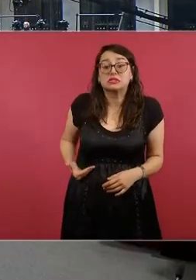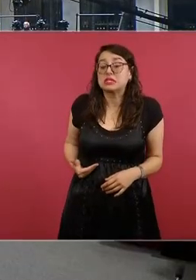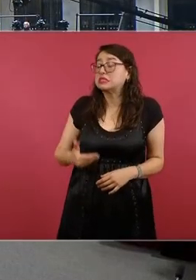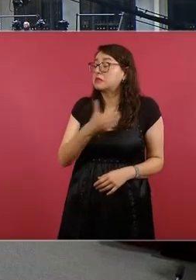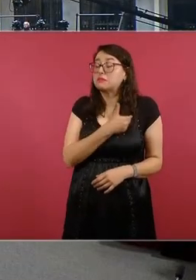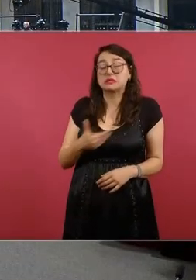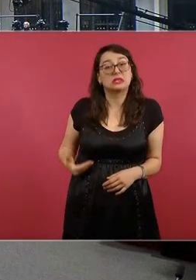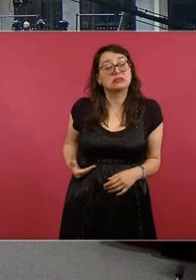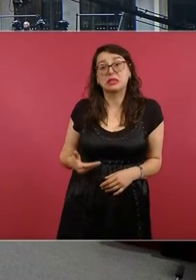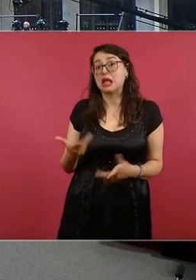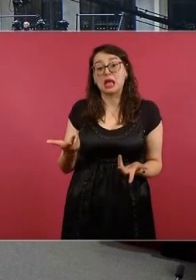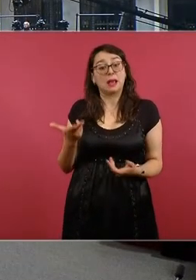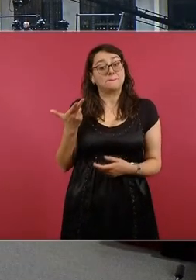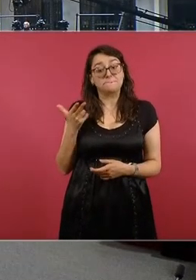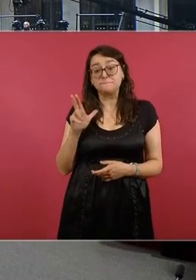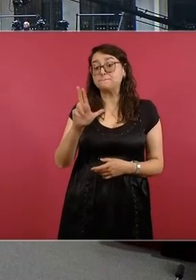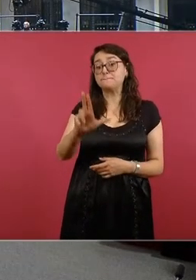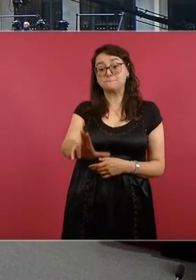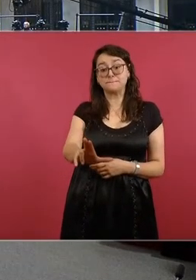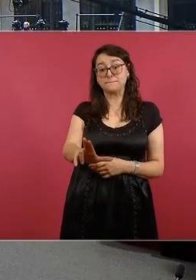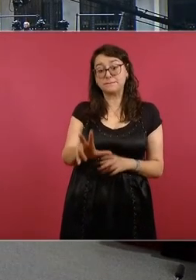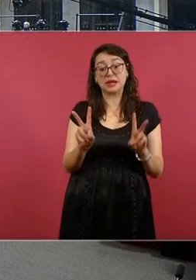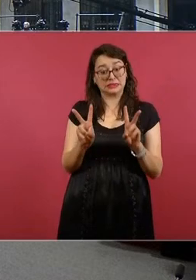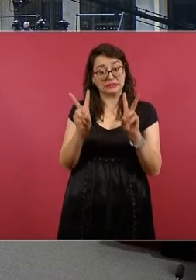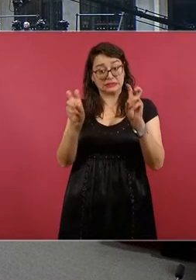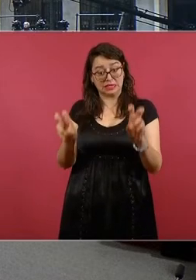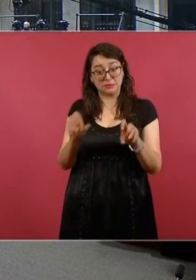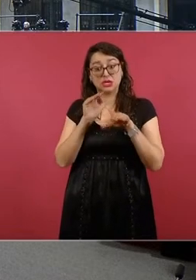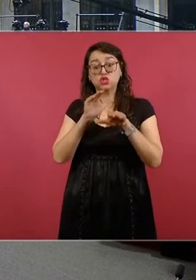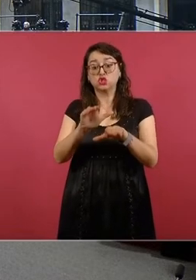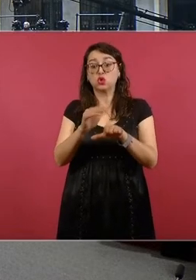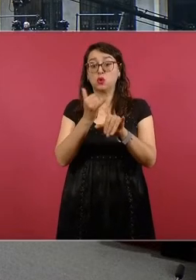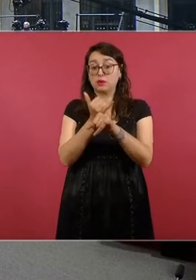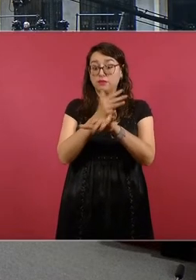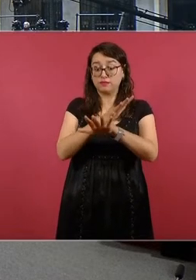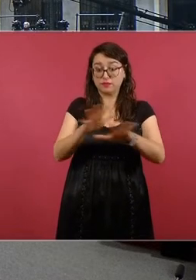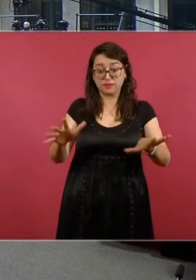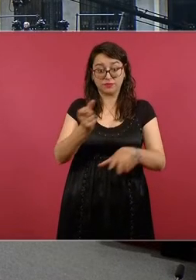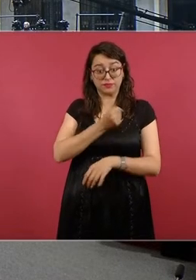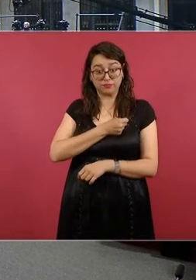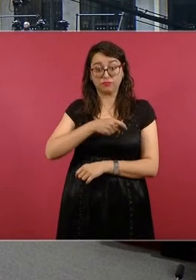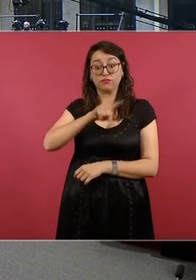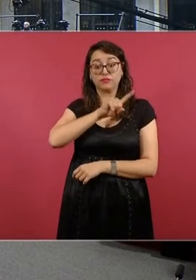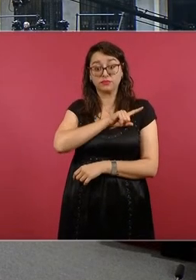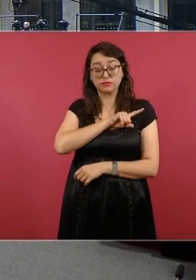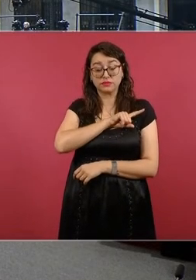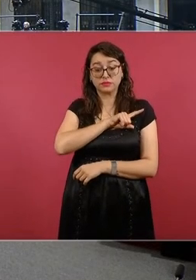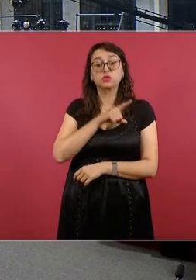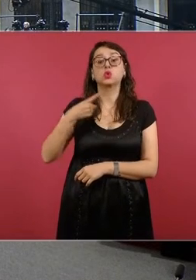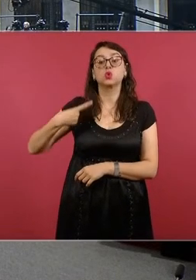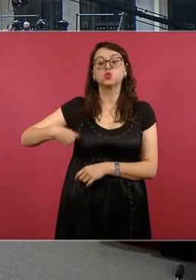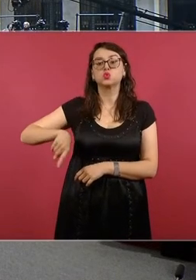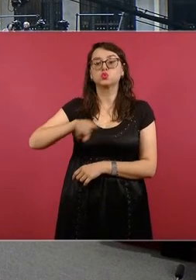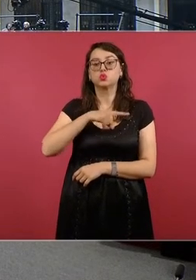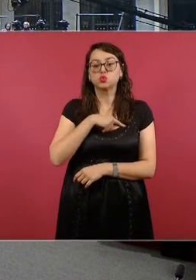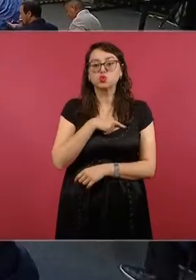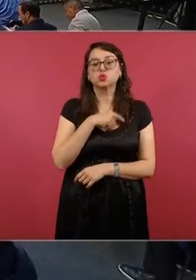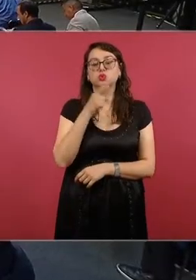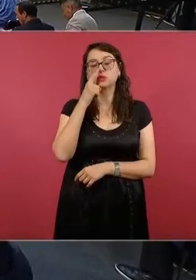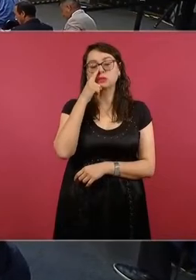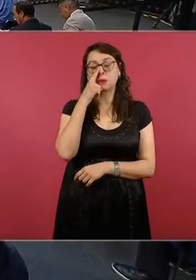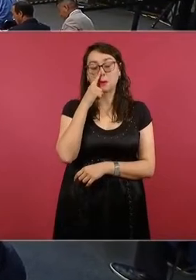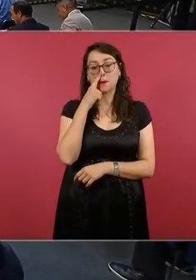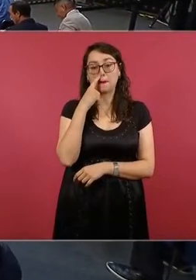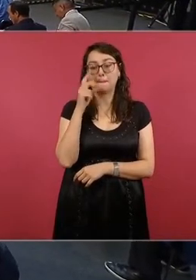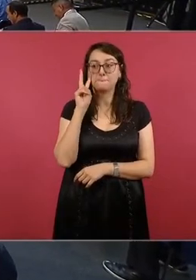del próximo martes, que justamente se va a dar un reporte de salud, le hemos estado dando seguimiento a una situación que